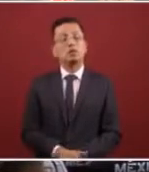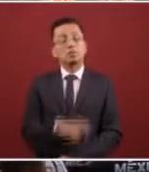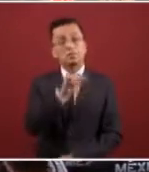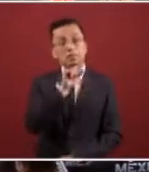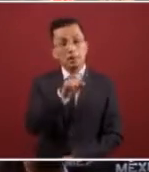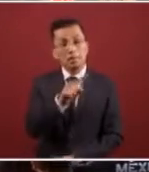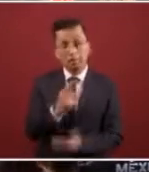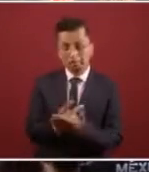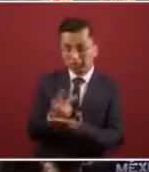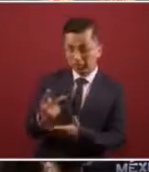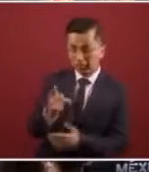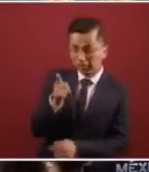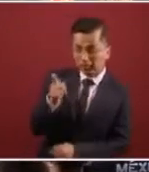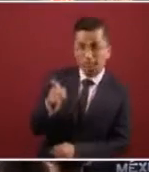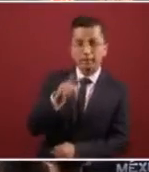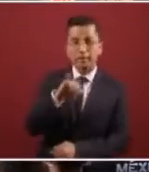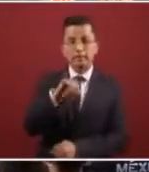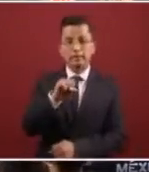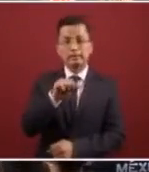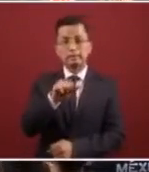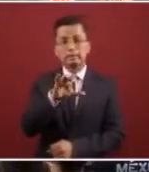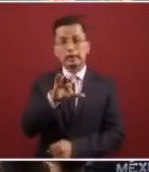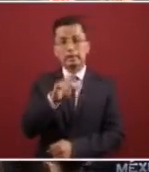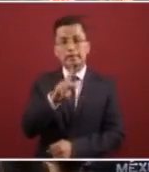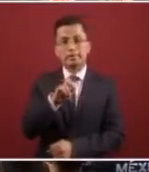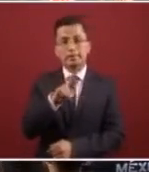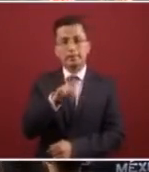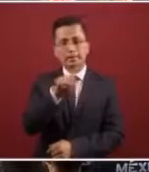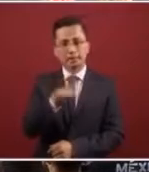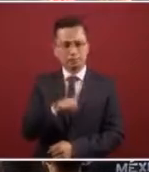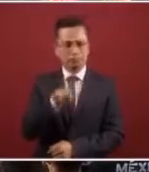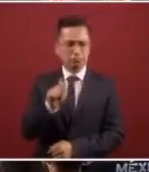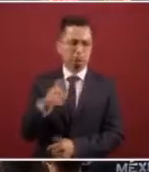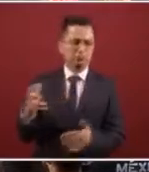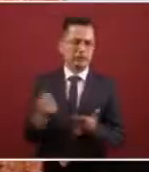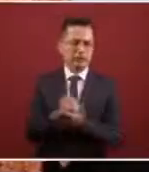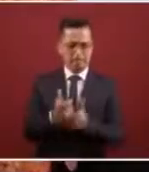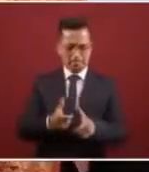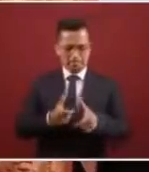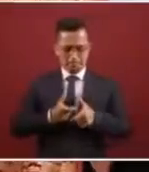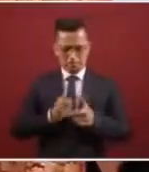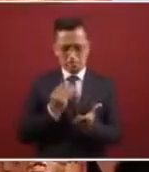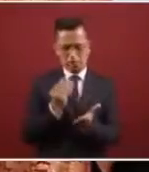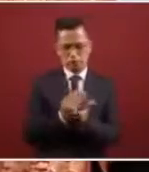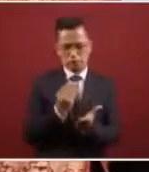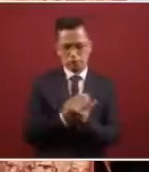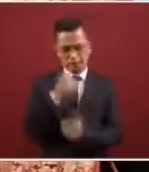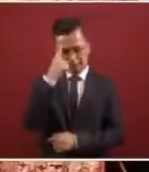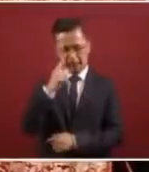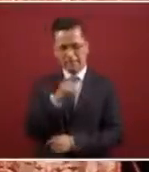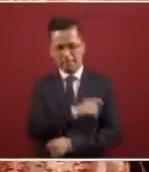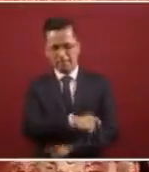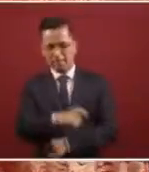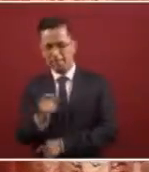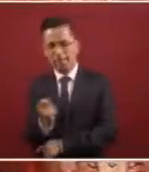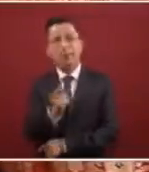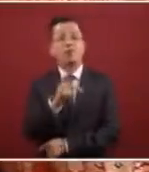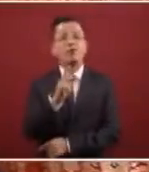Igualmente recibe Isaac Pérez Pérez, ganador de la medalla de bronce en la disciplina de frontón.